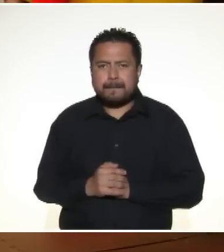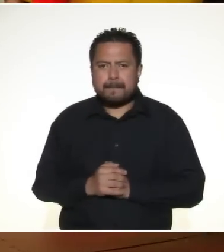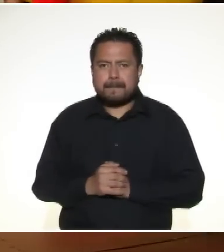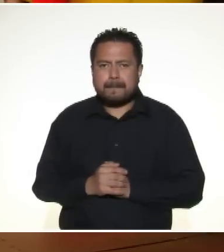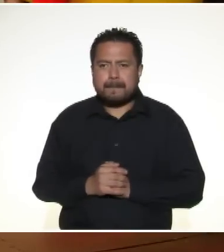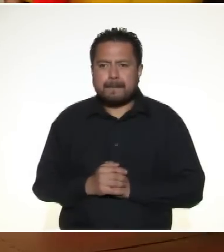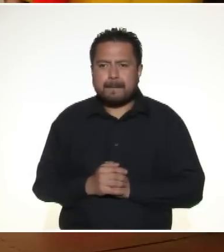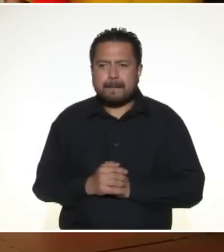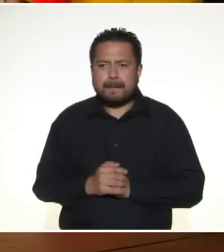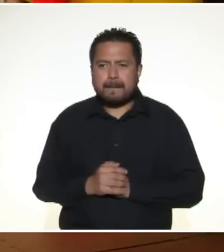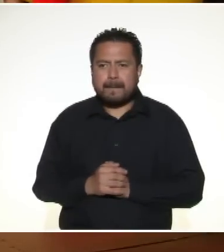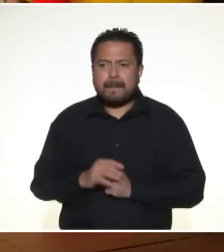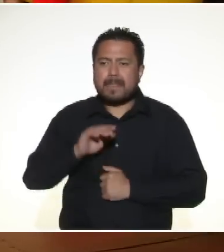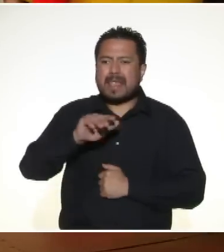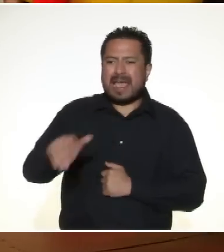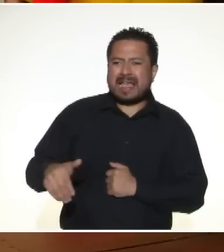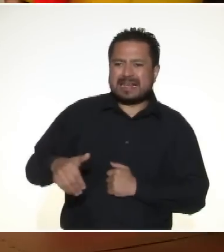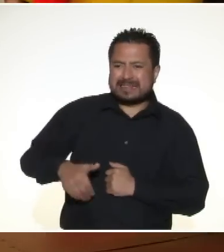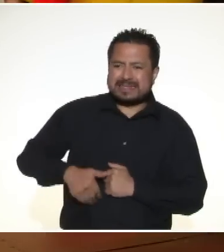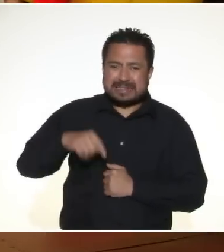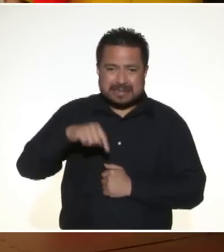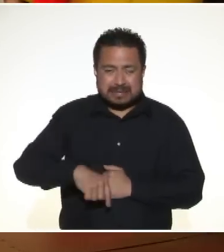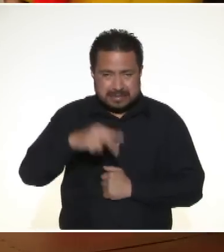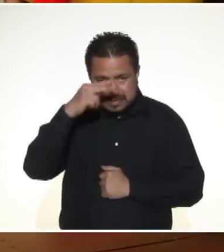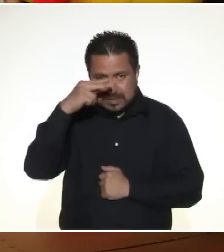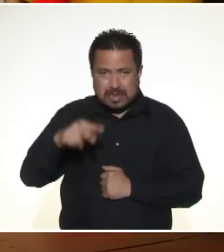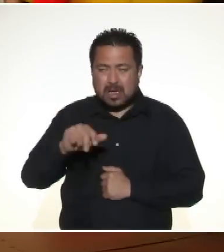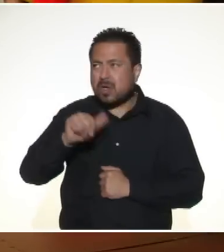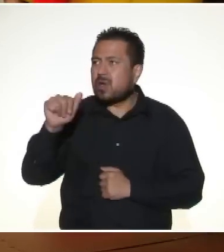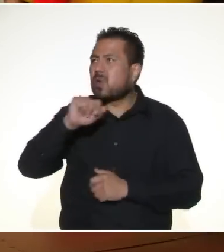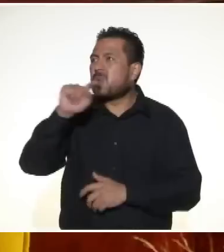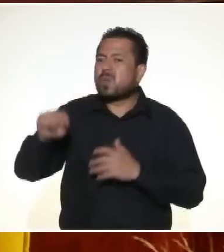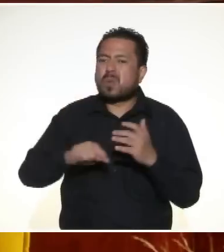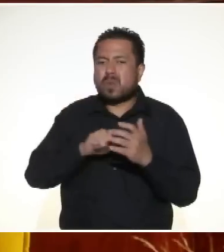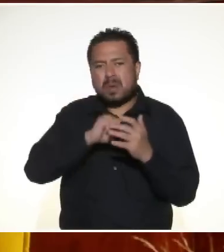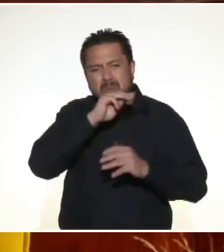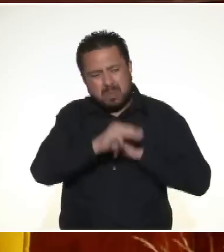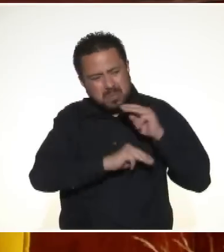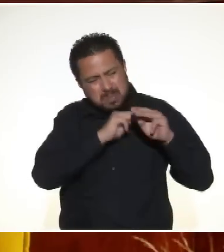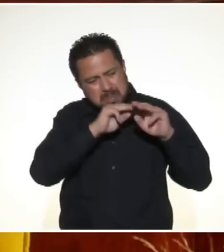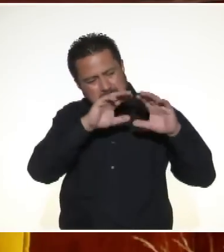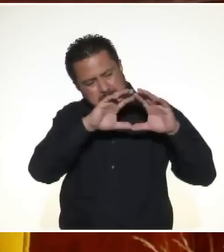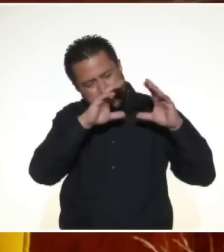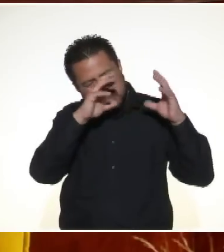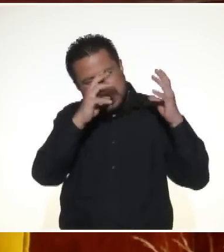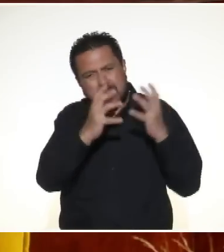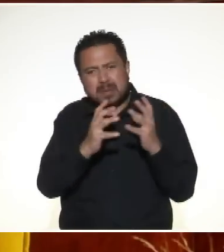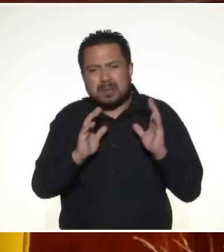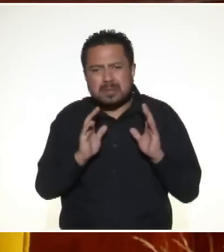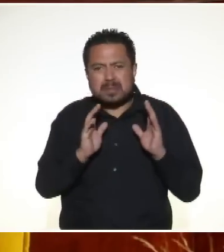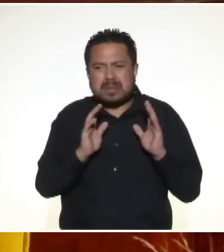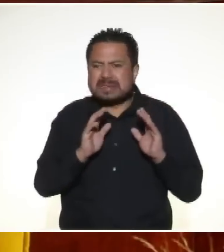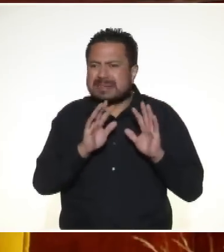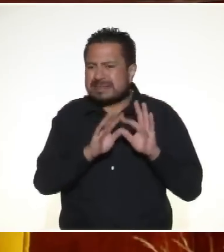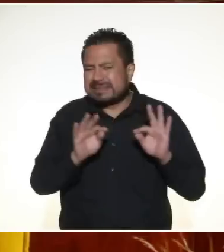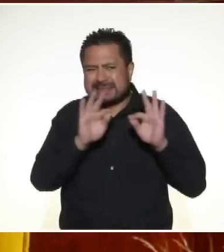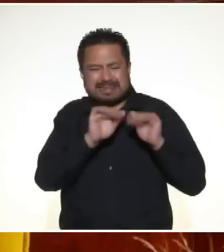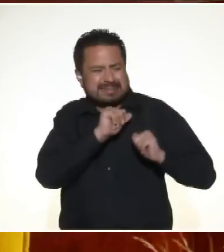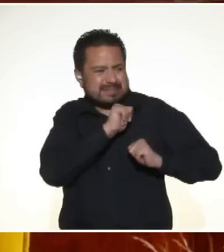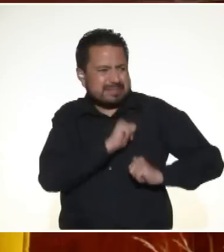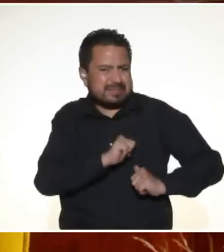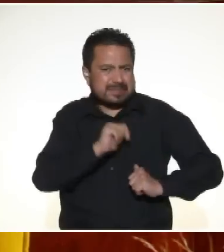Pues los accidentes en nuestro país y en otros lugares del mundo son la principal